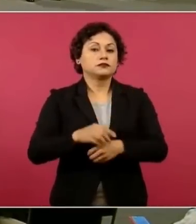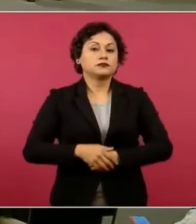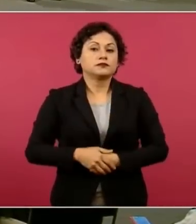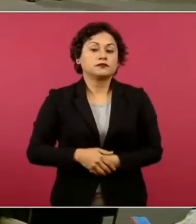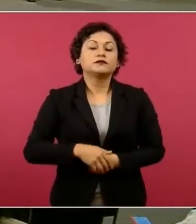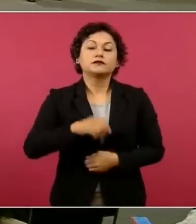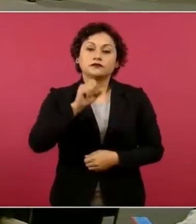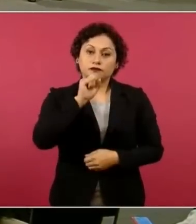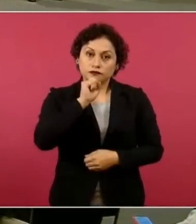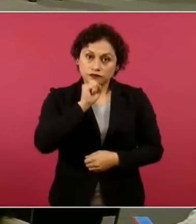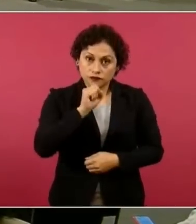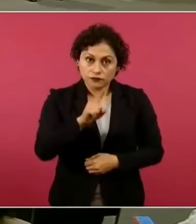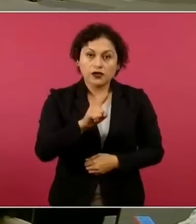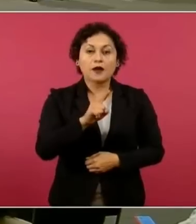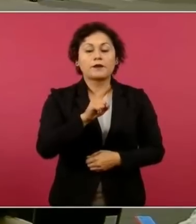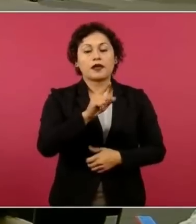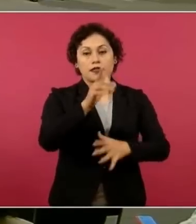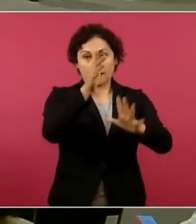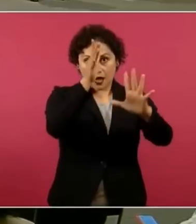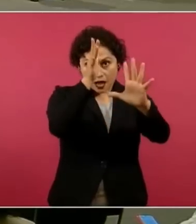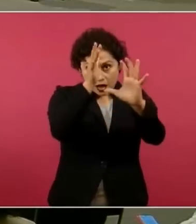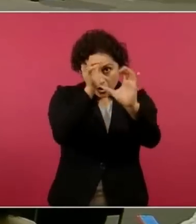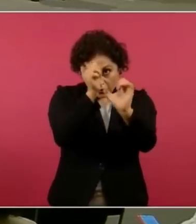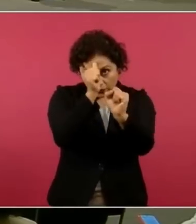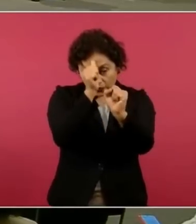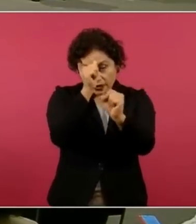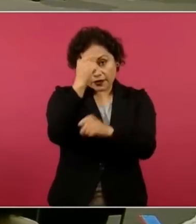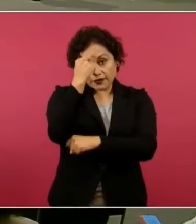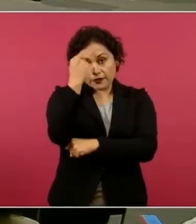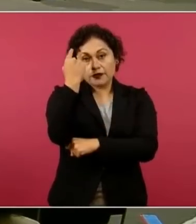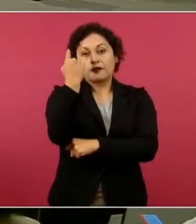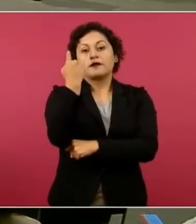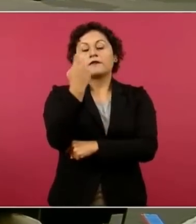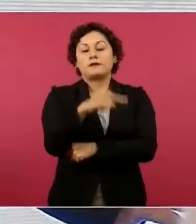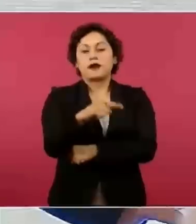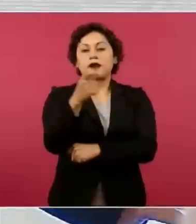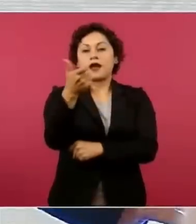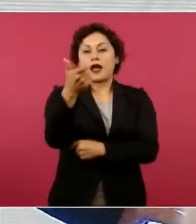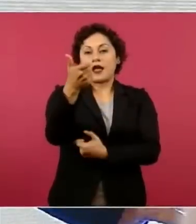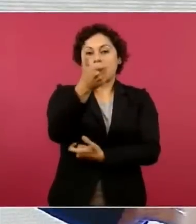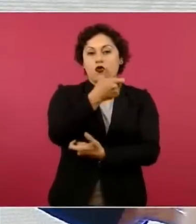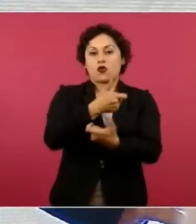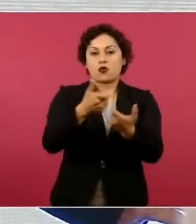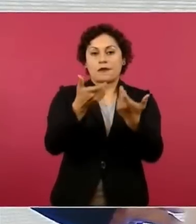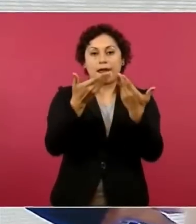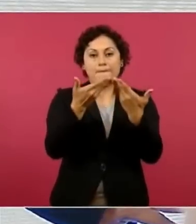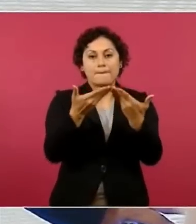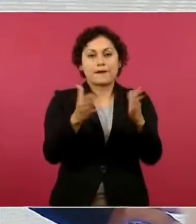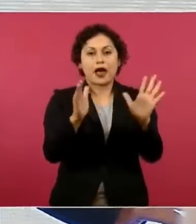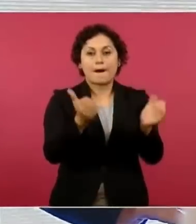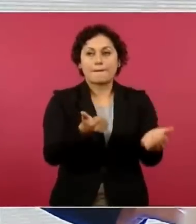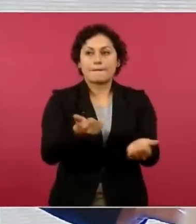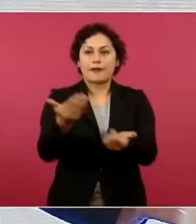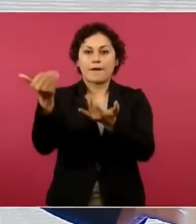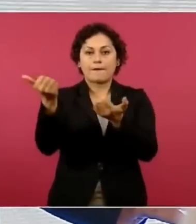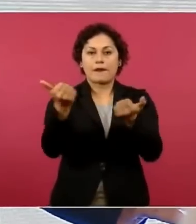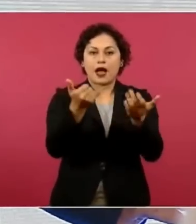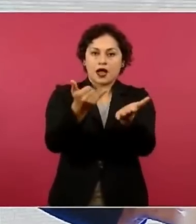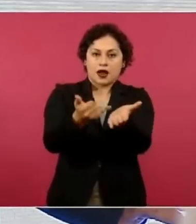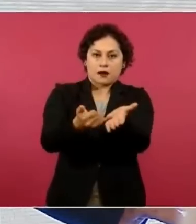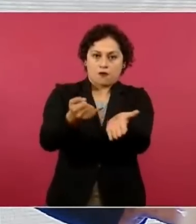se establecieron convenios para abrir la economía, quitar aranceles y poder